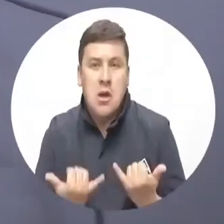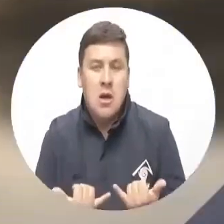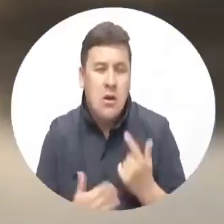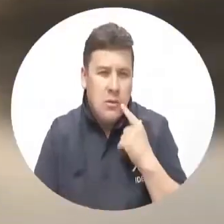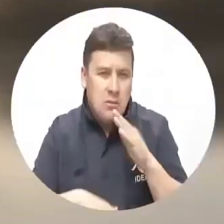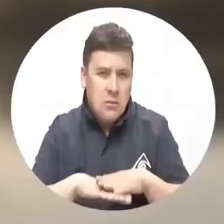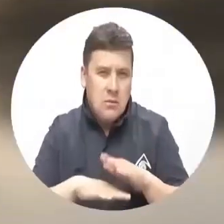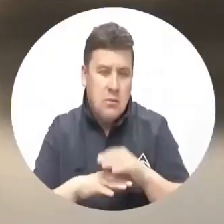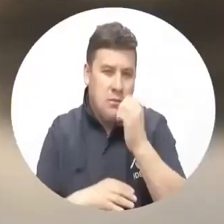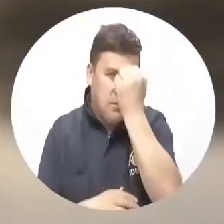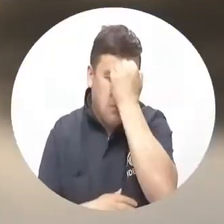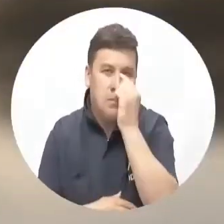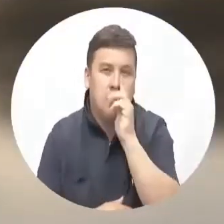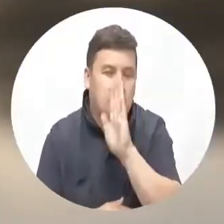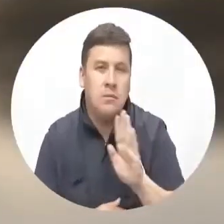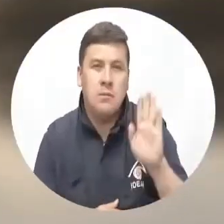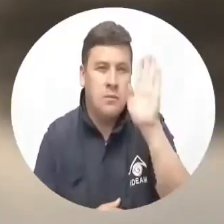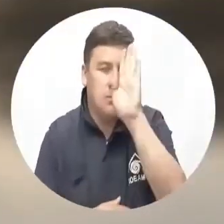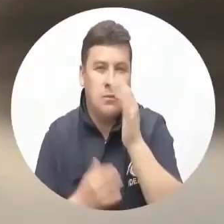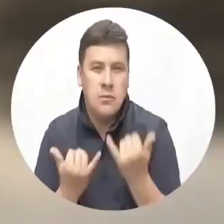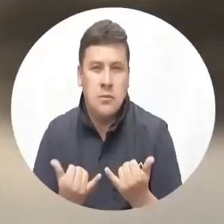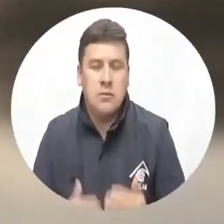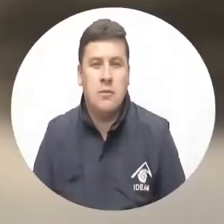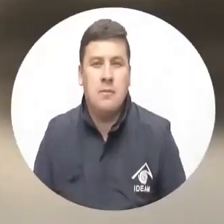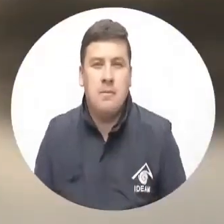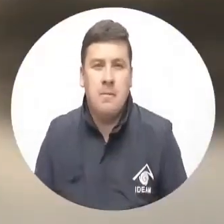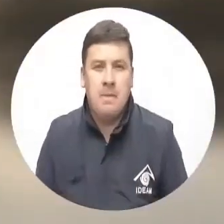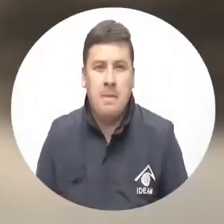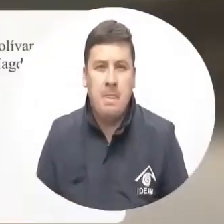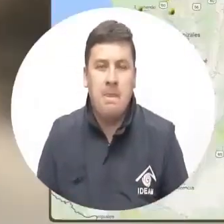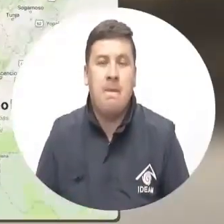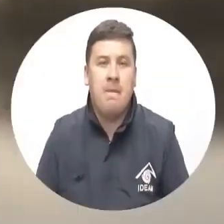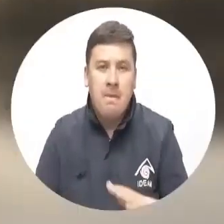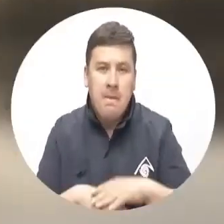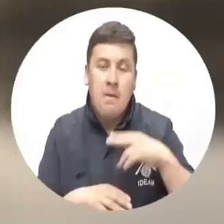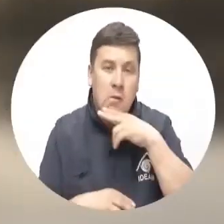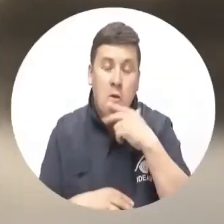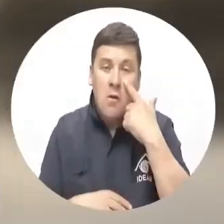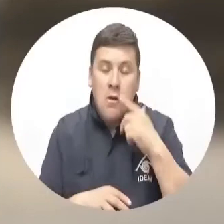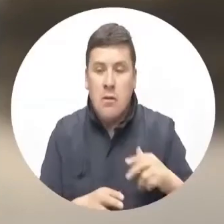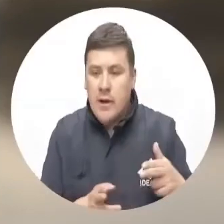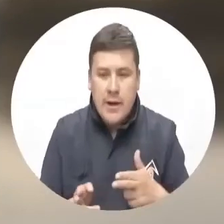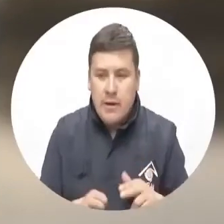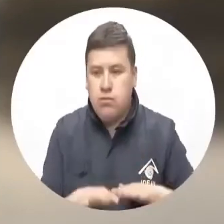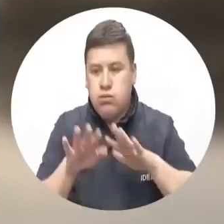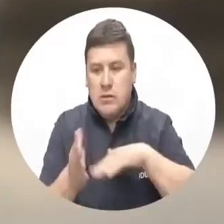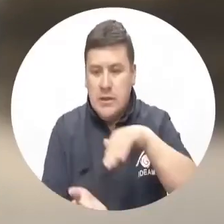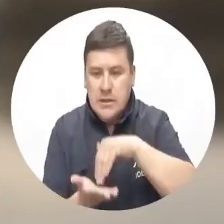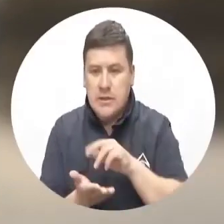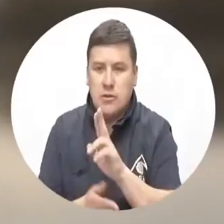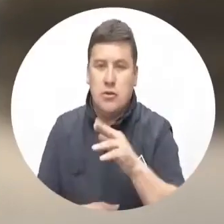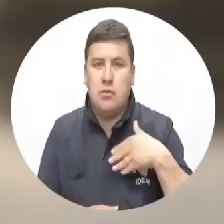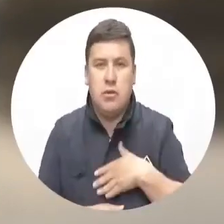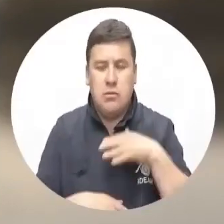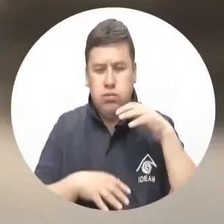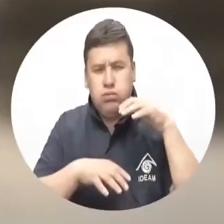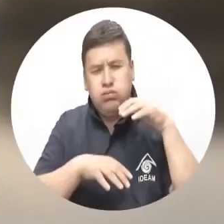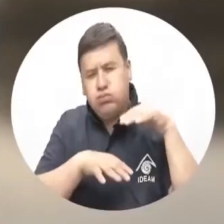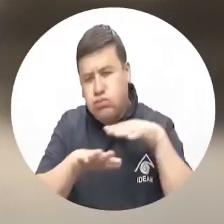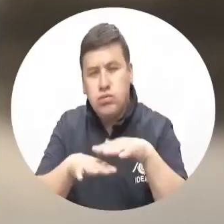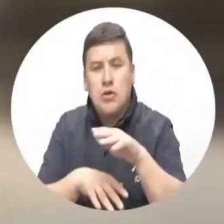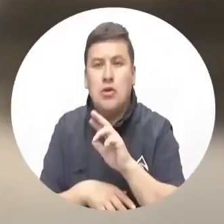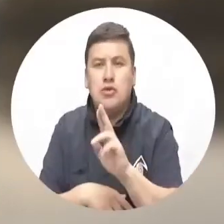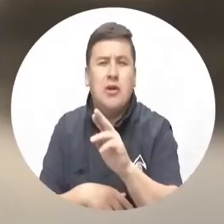Ahora, mucha atención a las principales alertas para hoy a nivel nacional. Alerta roja por crecientes en el centro y sur de Bolívar y